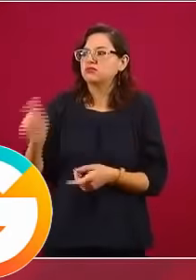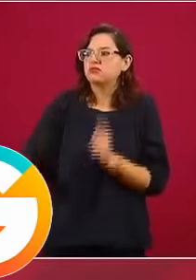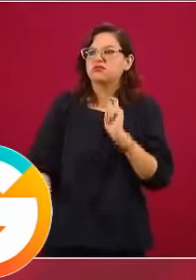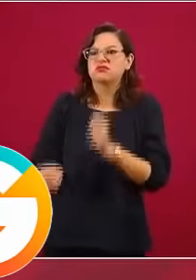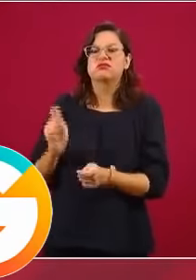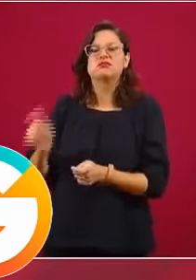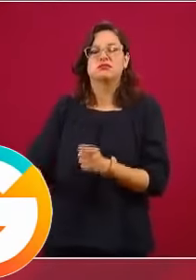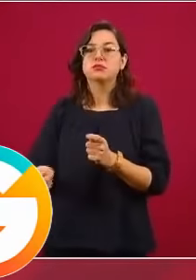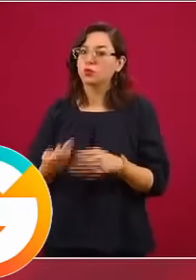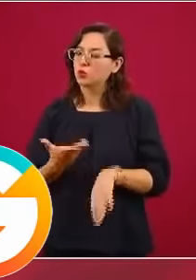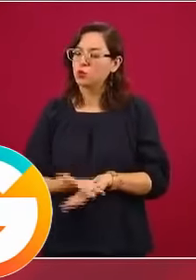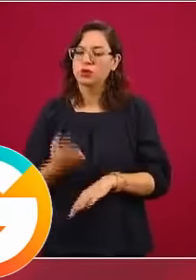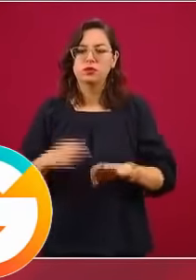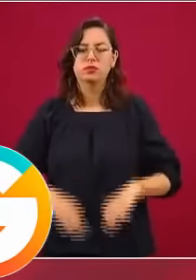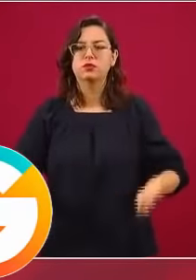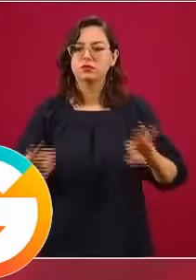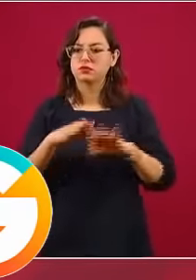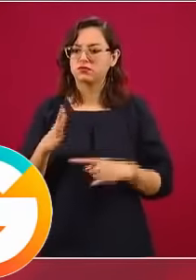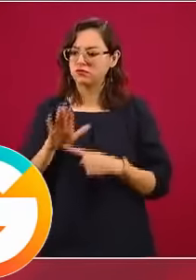Entonces,